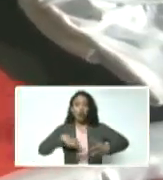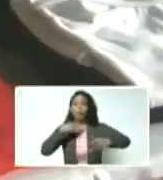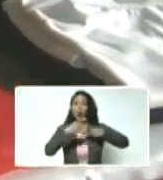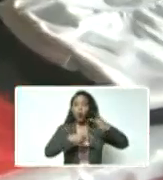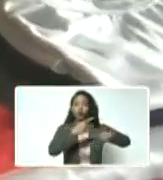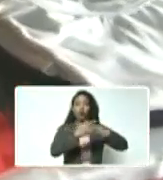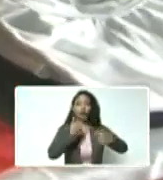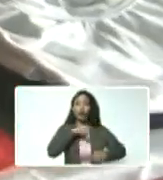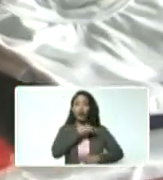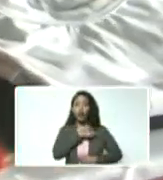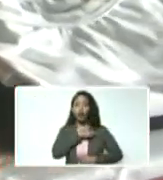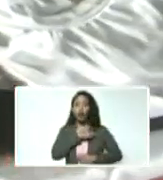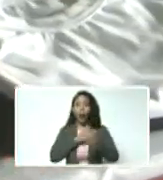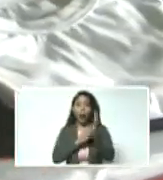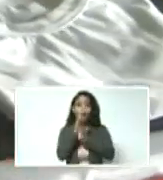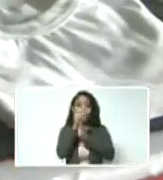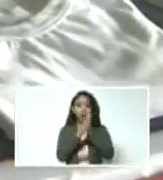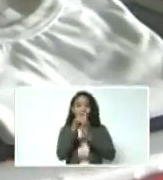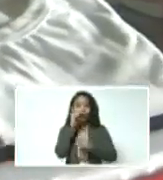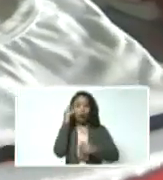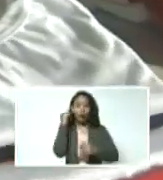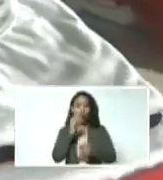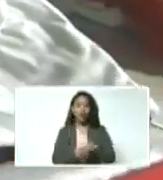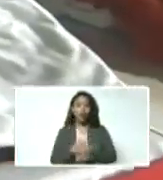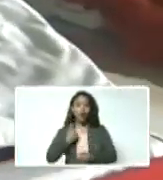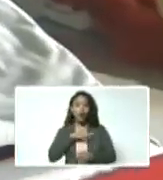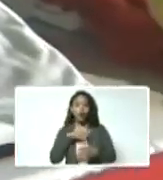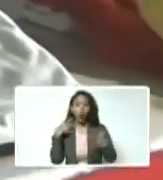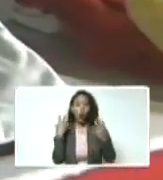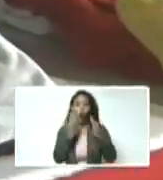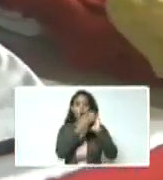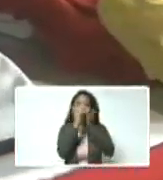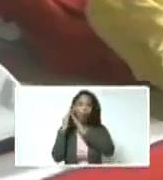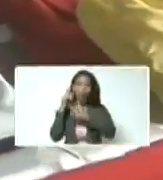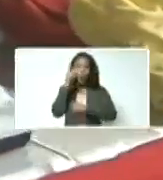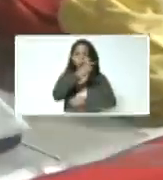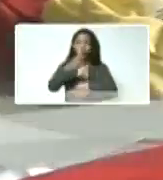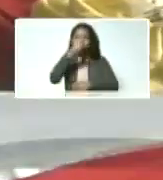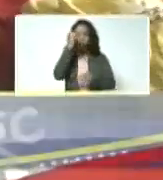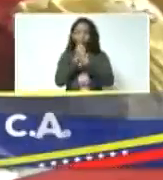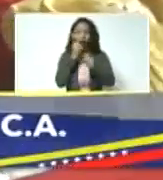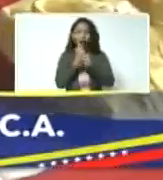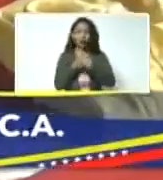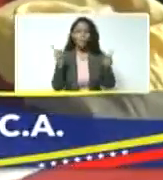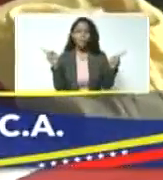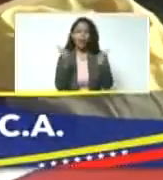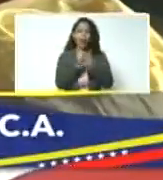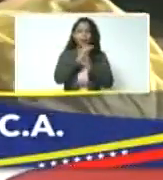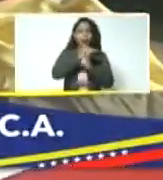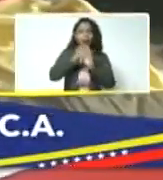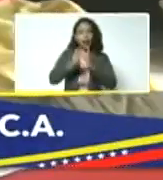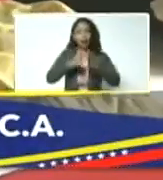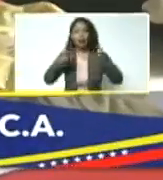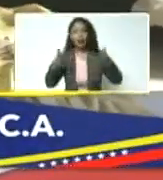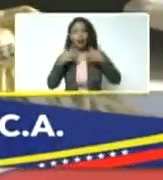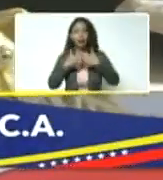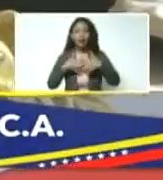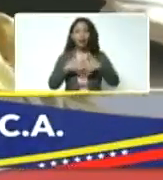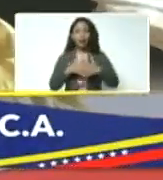de nuestros emprendedores, nuestros comuneros, nuestra pequeña, mediana y gran